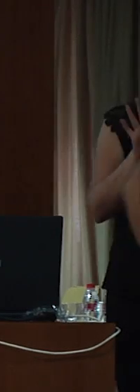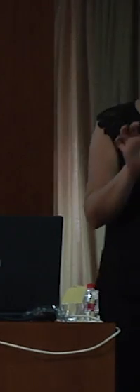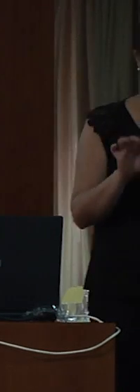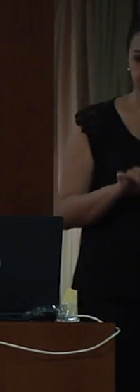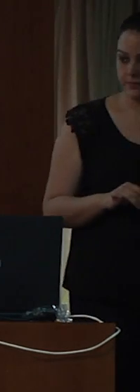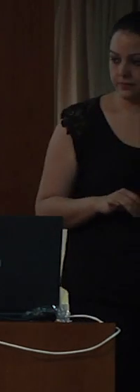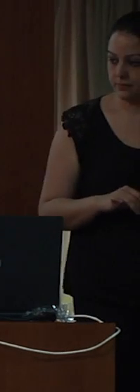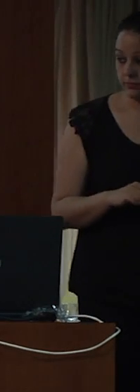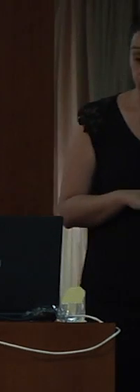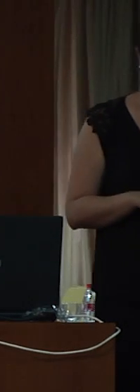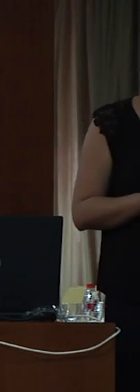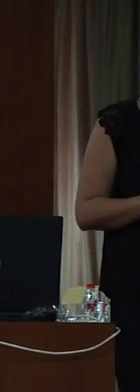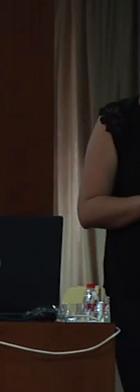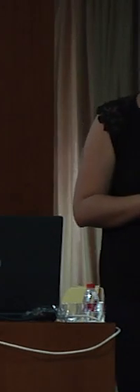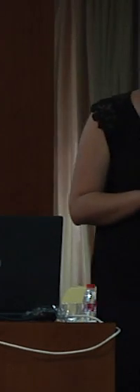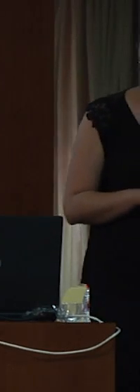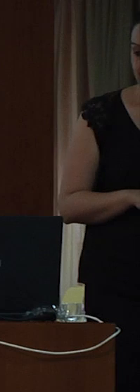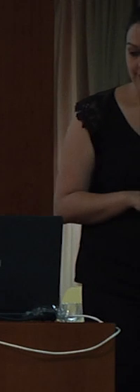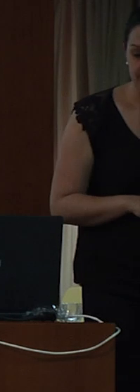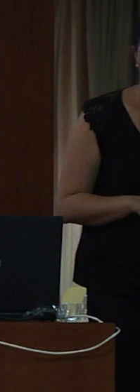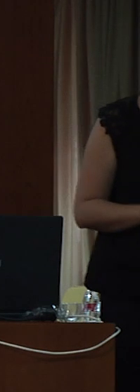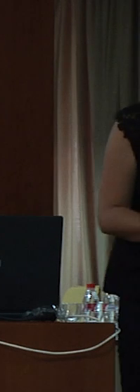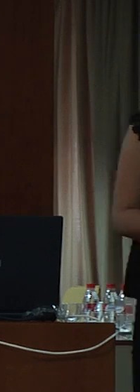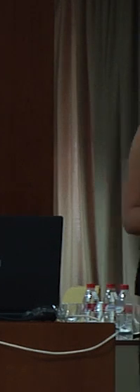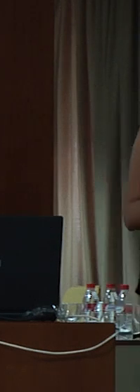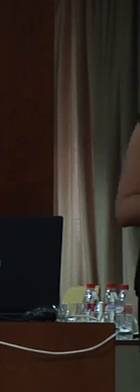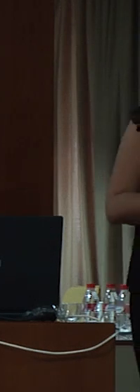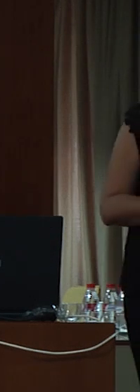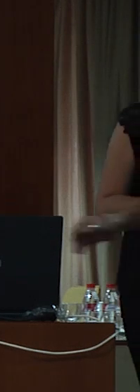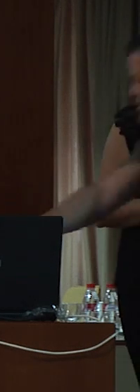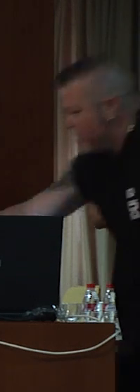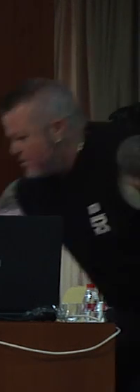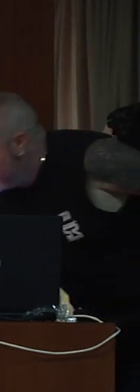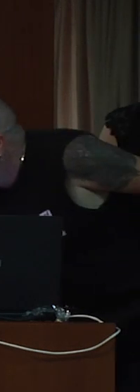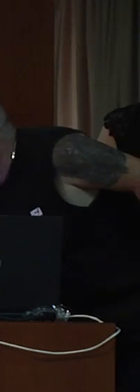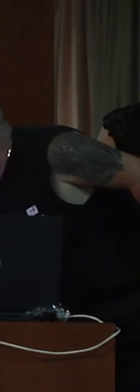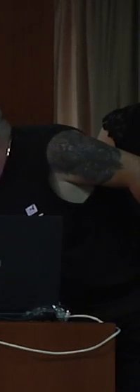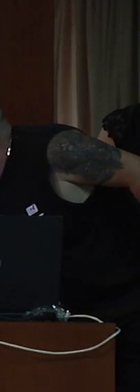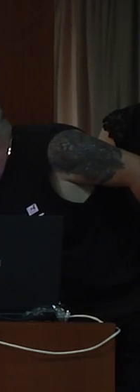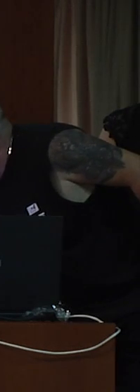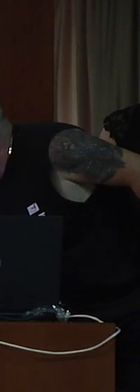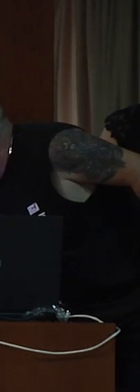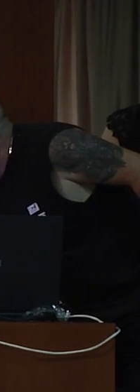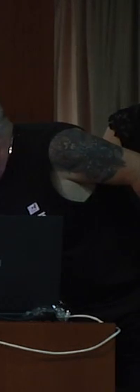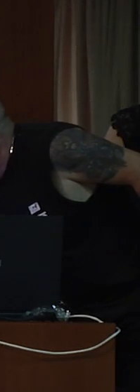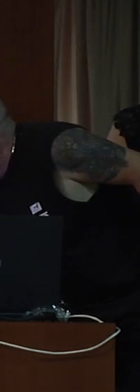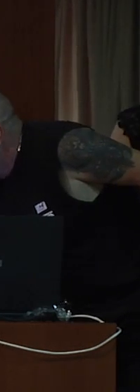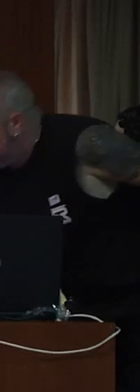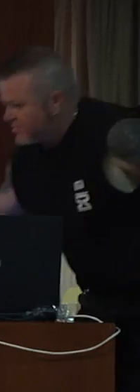Es curioso porque los yonkis los pueden conseguir fácilmente y los pacientes tienen que pasar muchos... Pero bueno, así es.